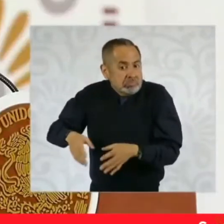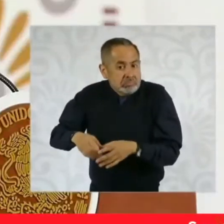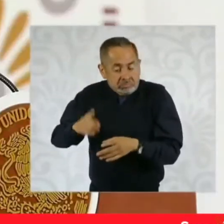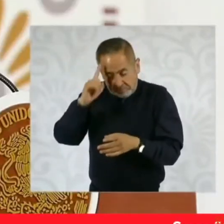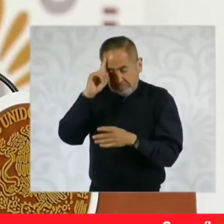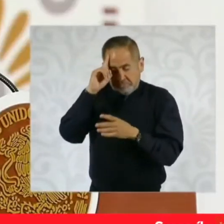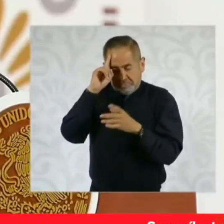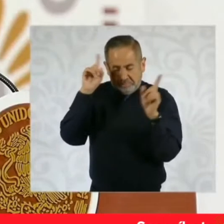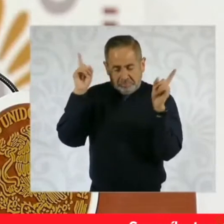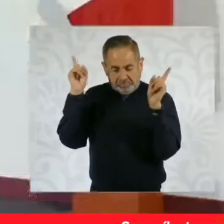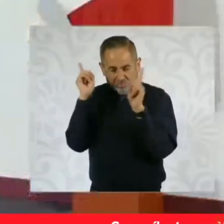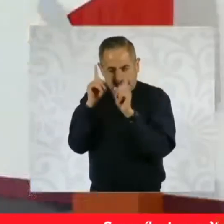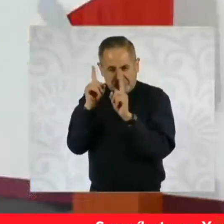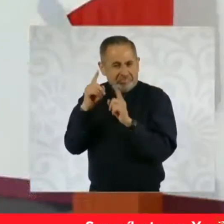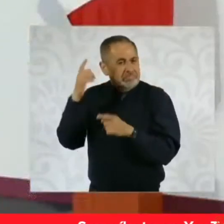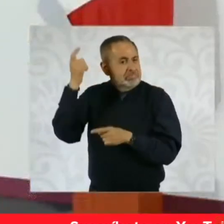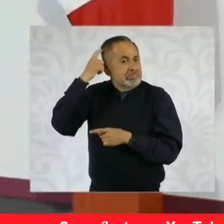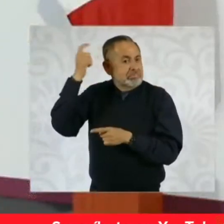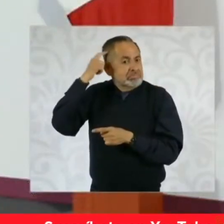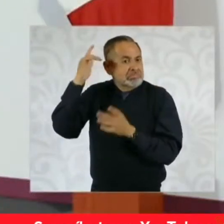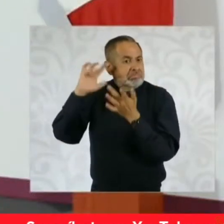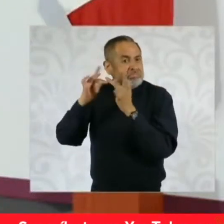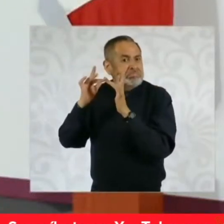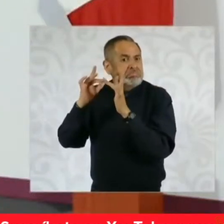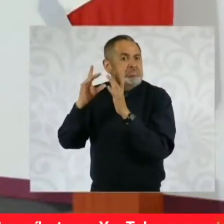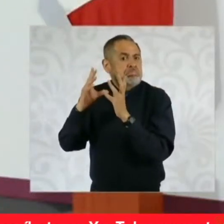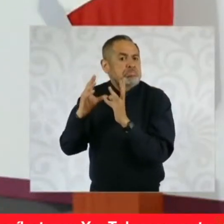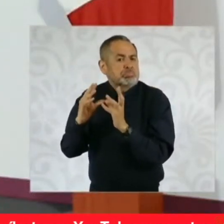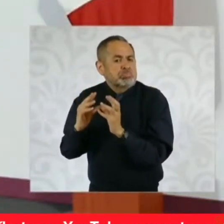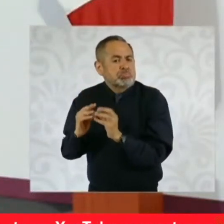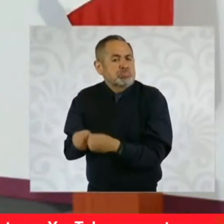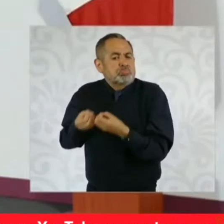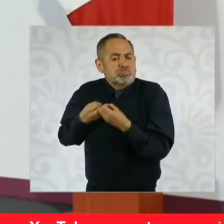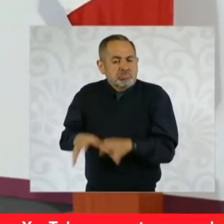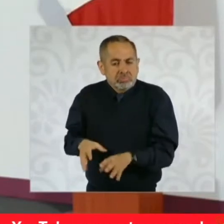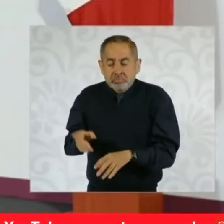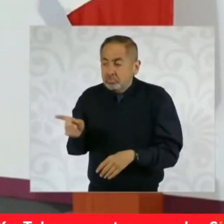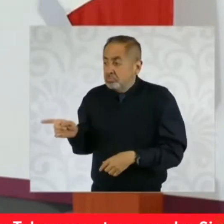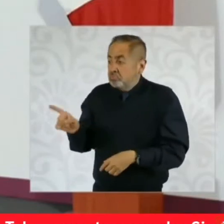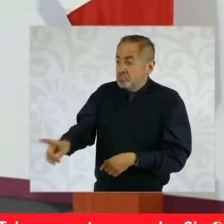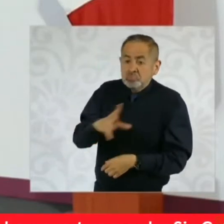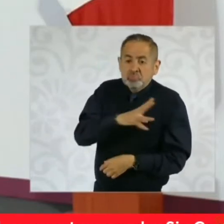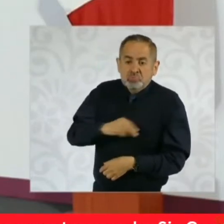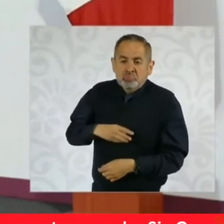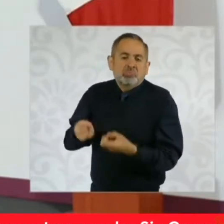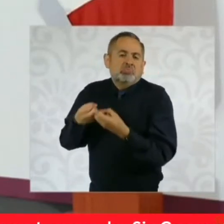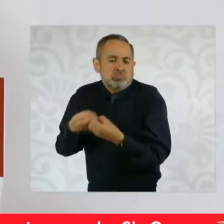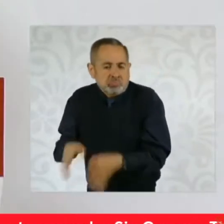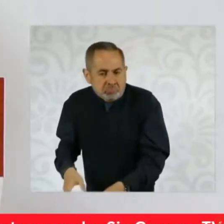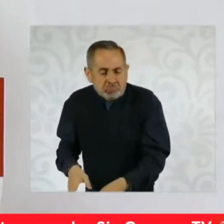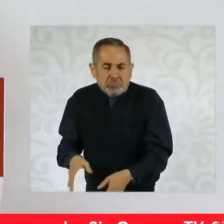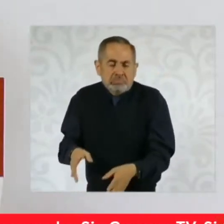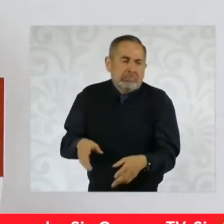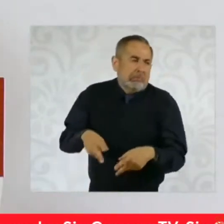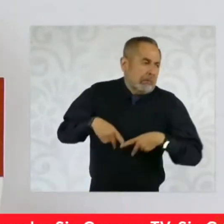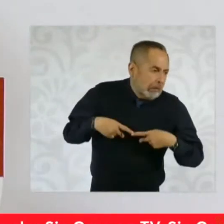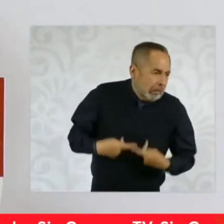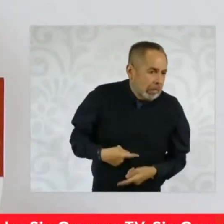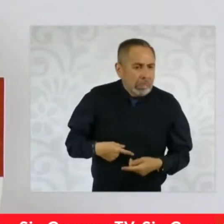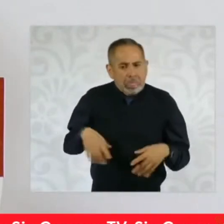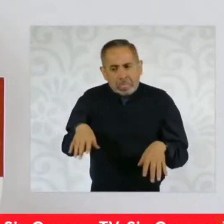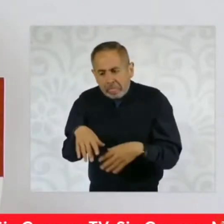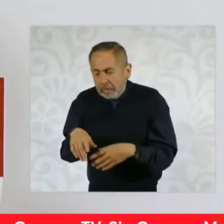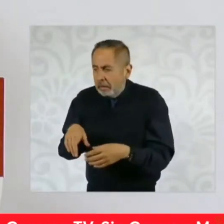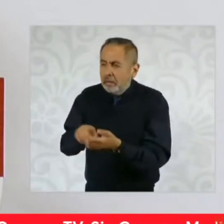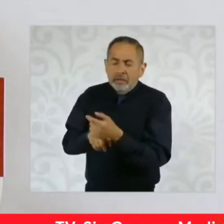anemia y el neurosismo se apoderan de ellas y los hijos que tienen son débiles y enclenques.